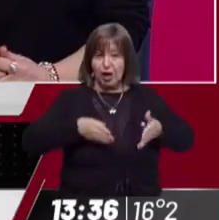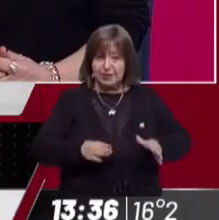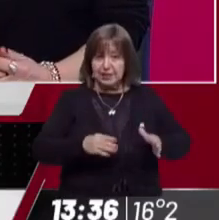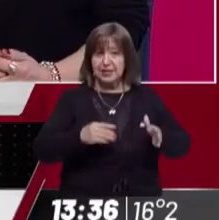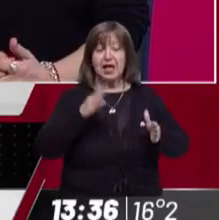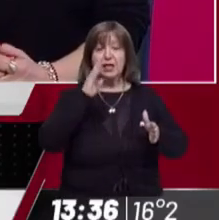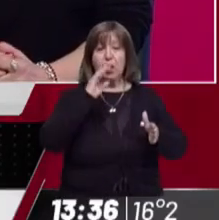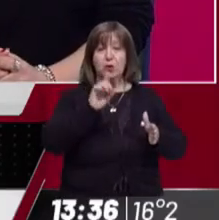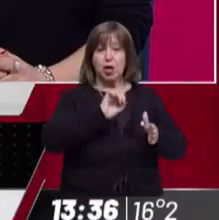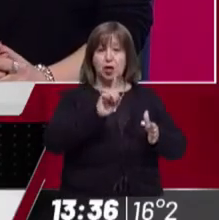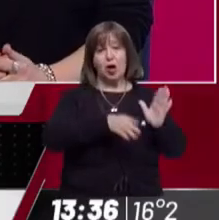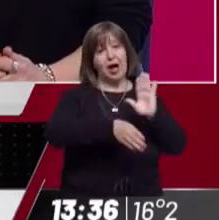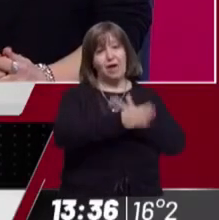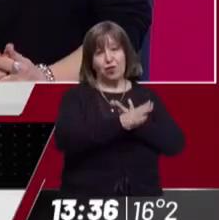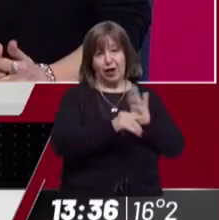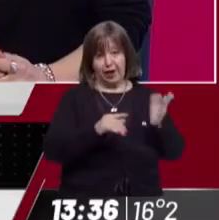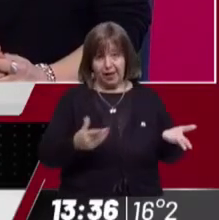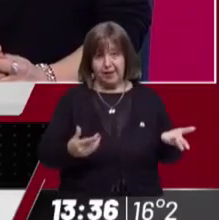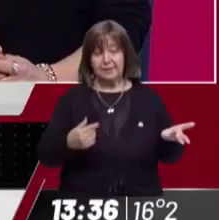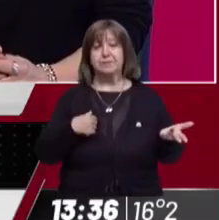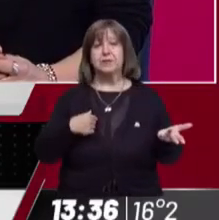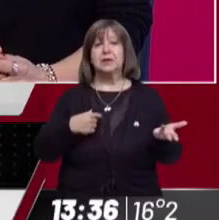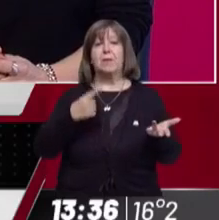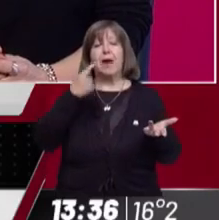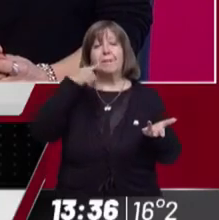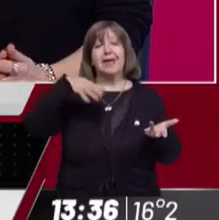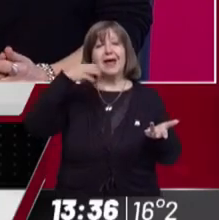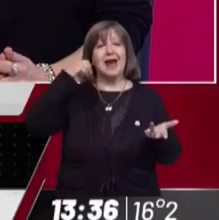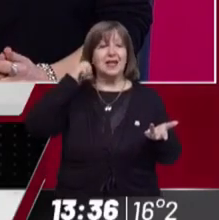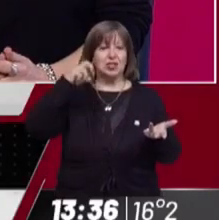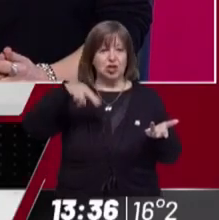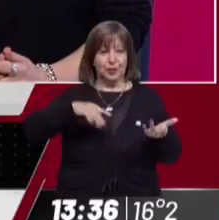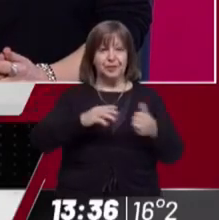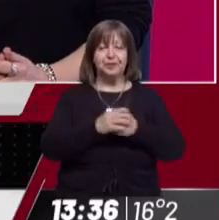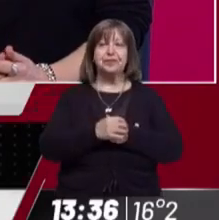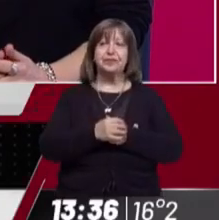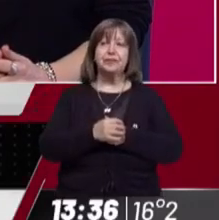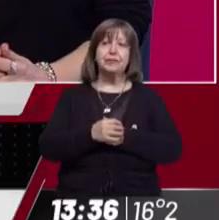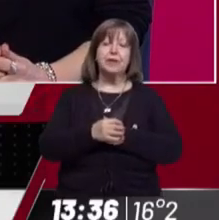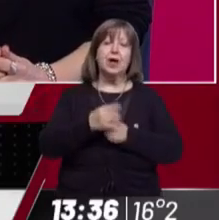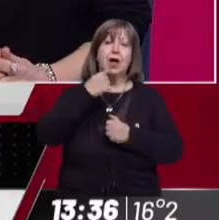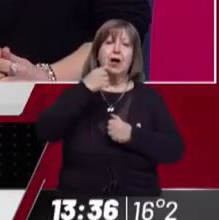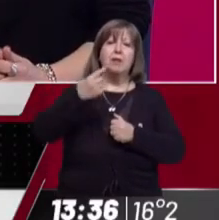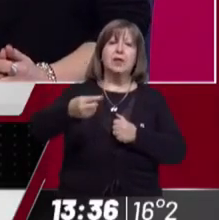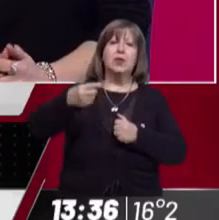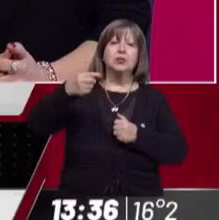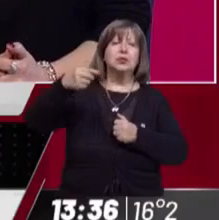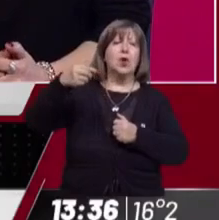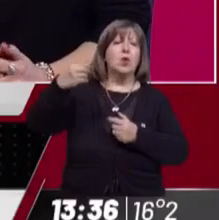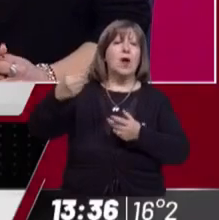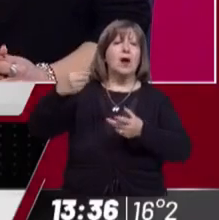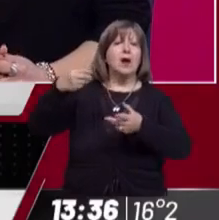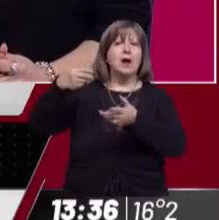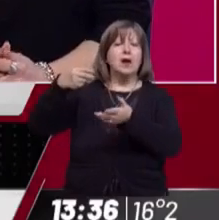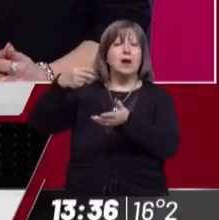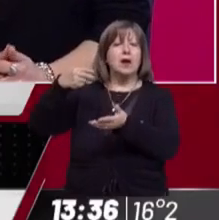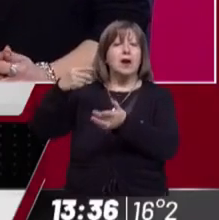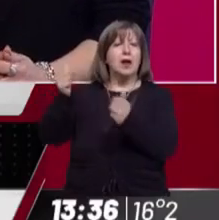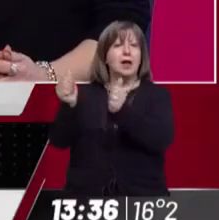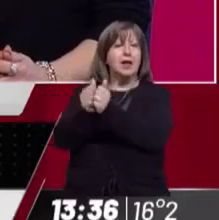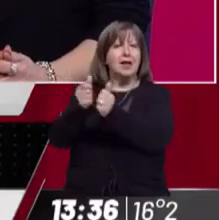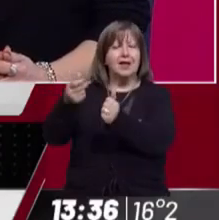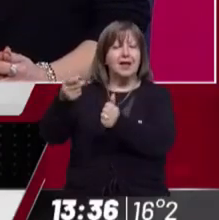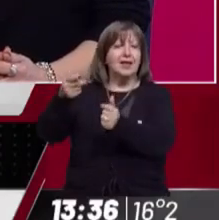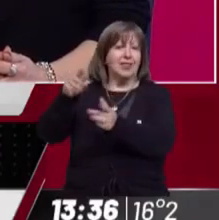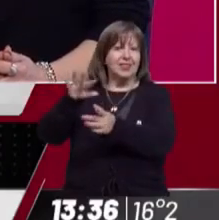ser el compañero de fórmula de Kamala? El ideal es Gavin Newsom, que es el gobernador de California, 40